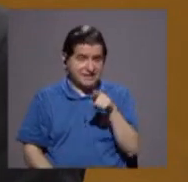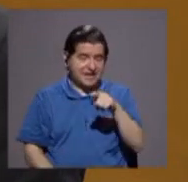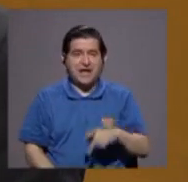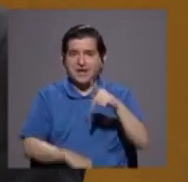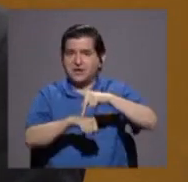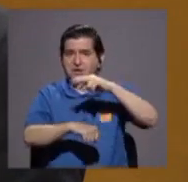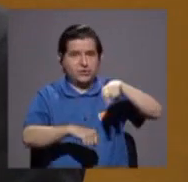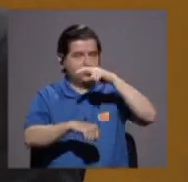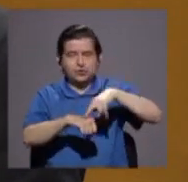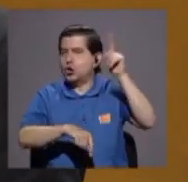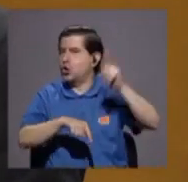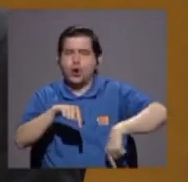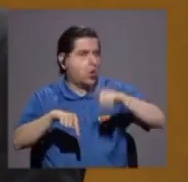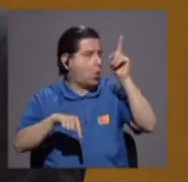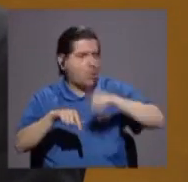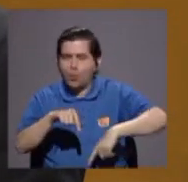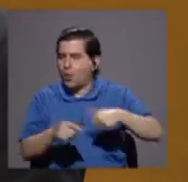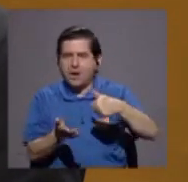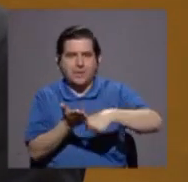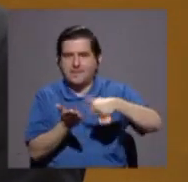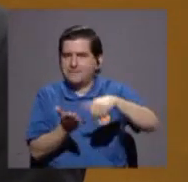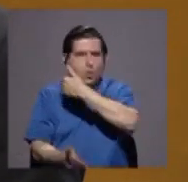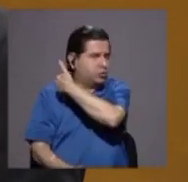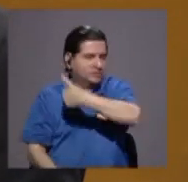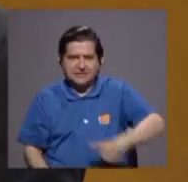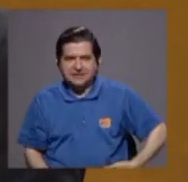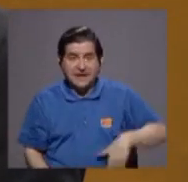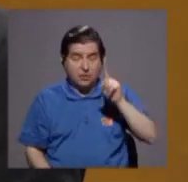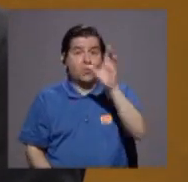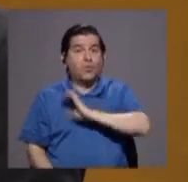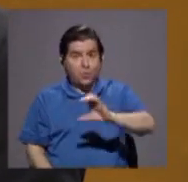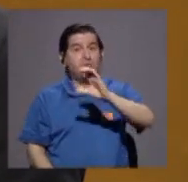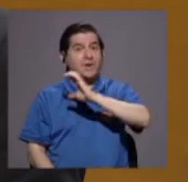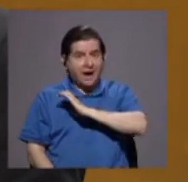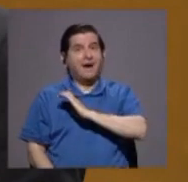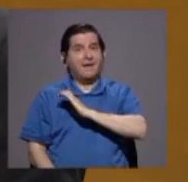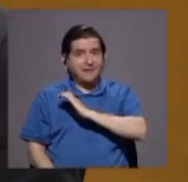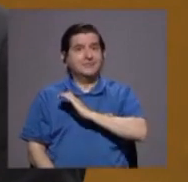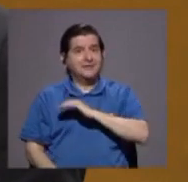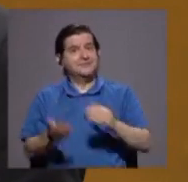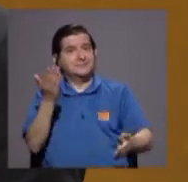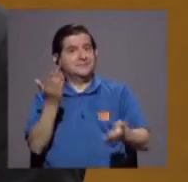Rico no pueden votar en las elecciones presidenciales. Creo que esa es una característica